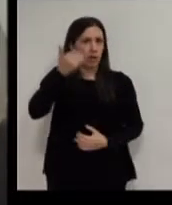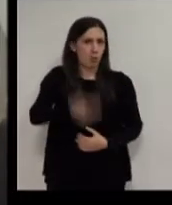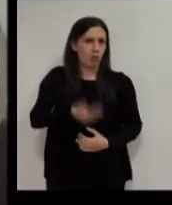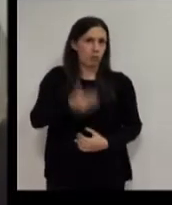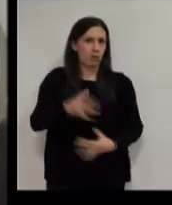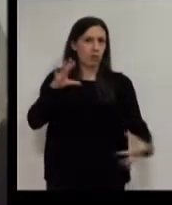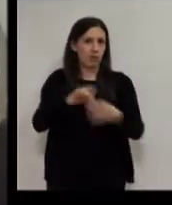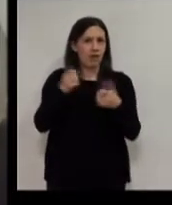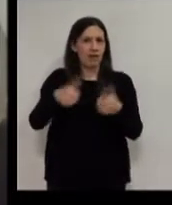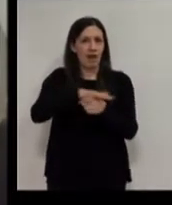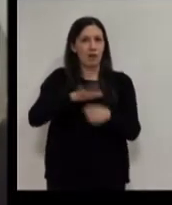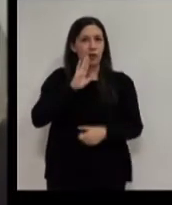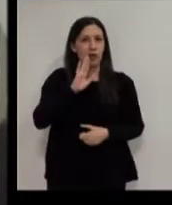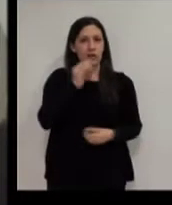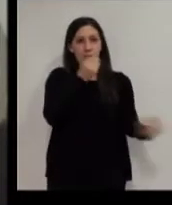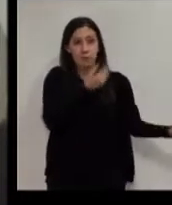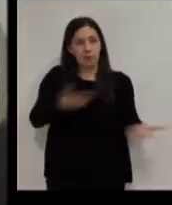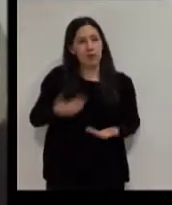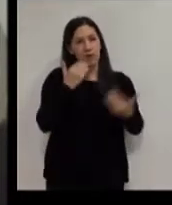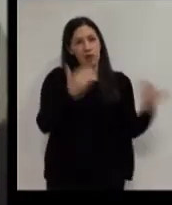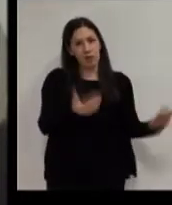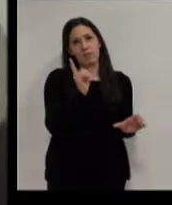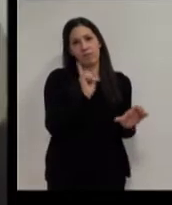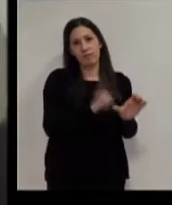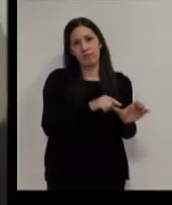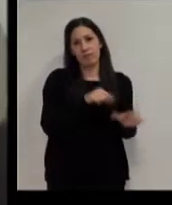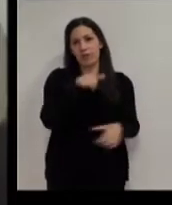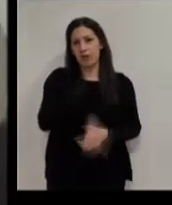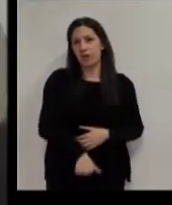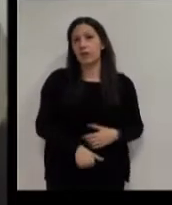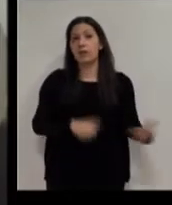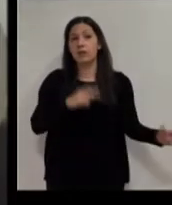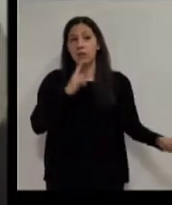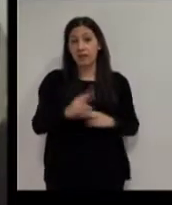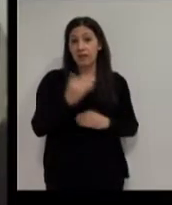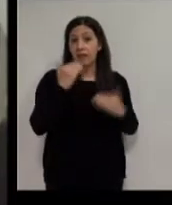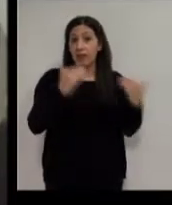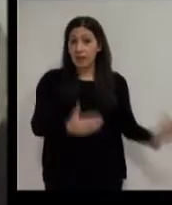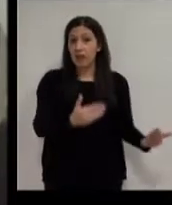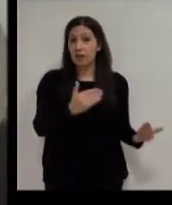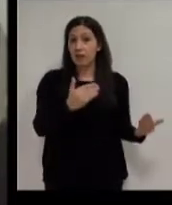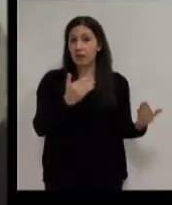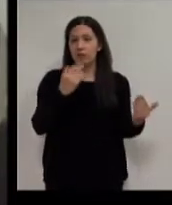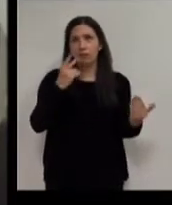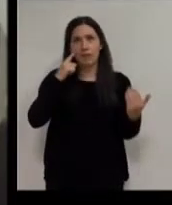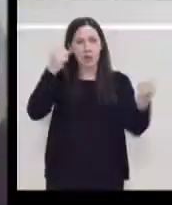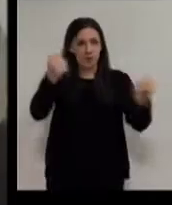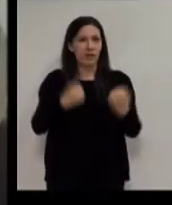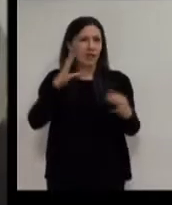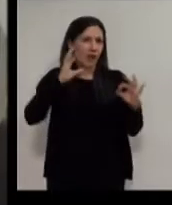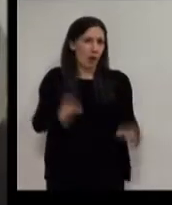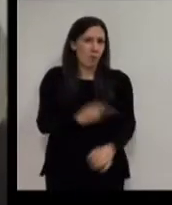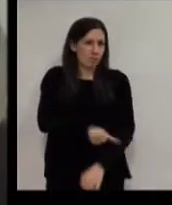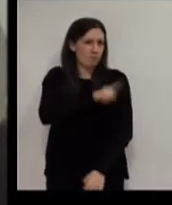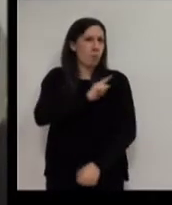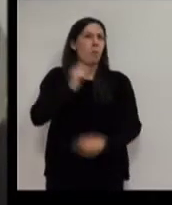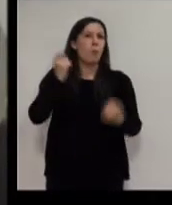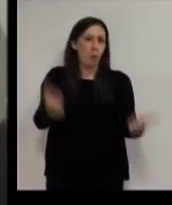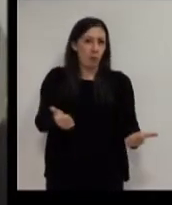estos temas. Bienvenido y muchas gracias por estar aquí, Jon. Bueno, muchas gracias, Rosa. Lo de experto me parece un poco exagerado